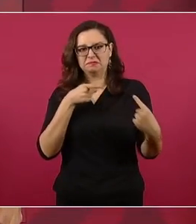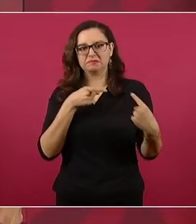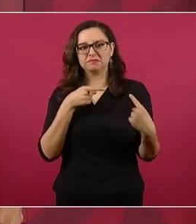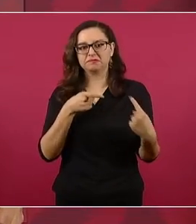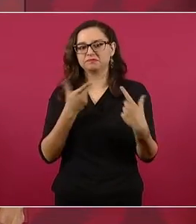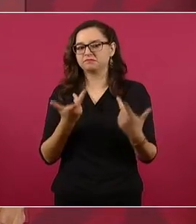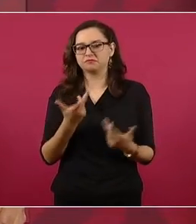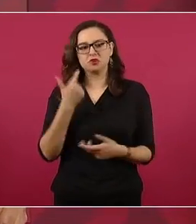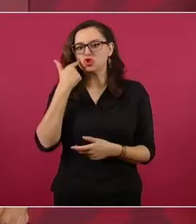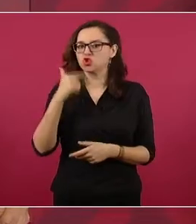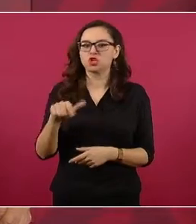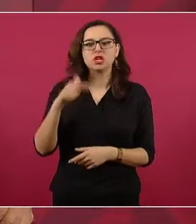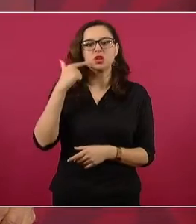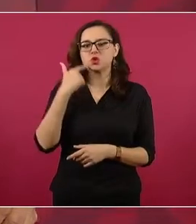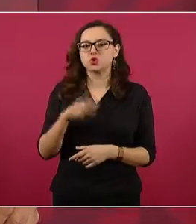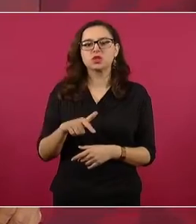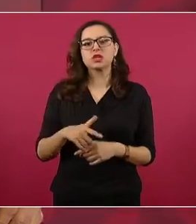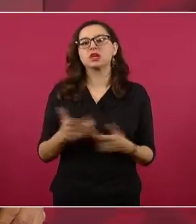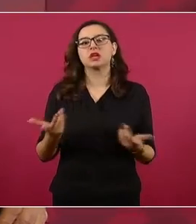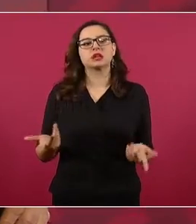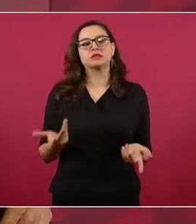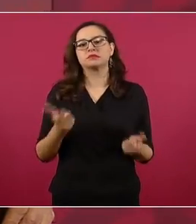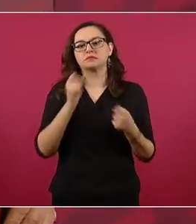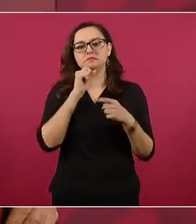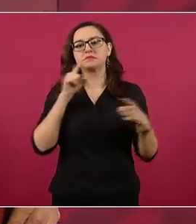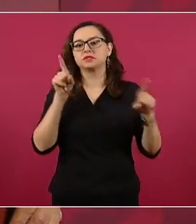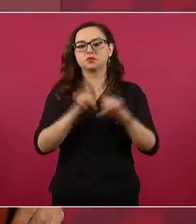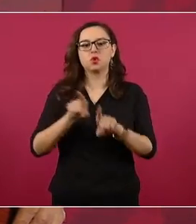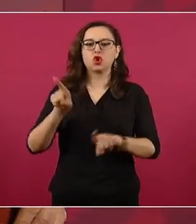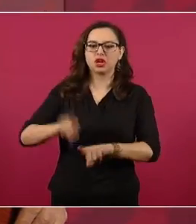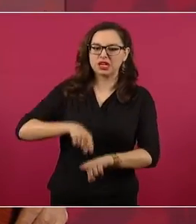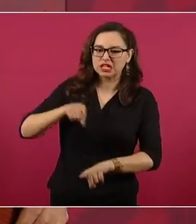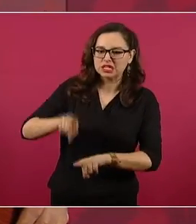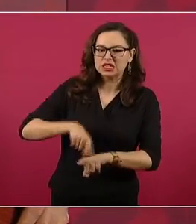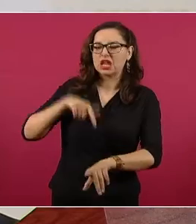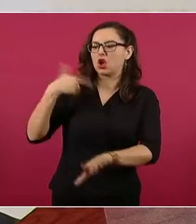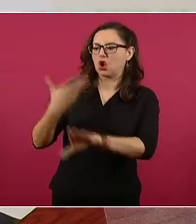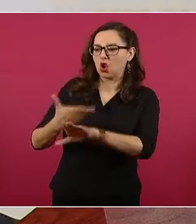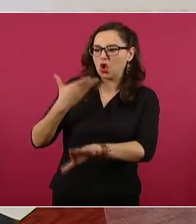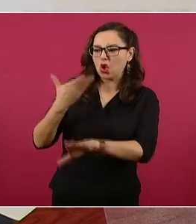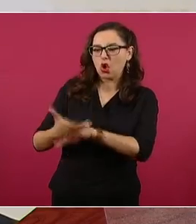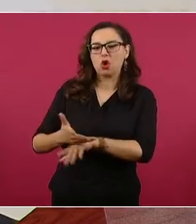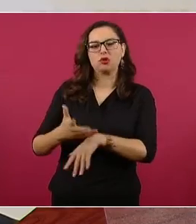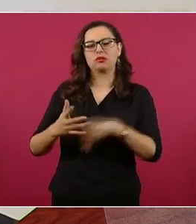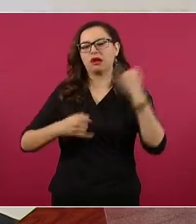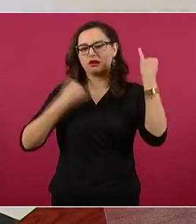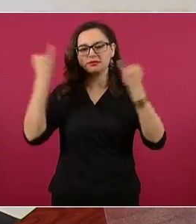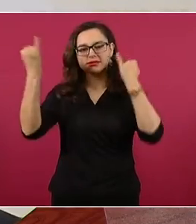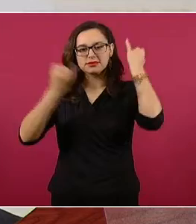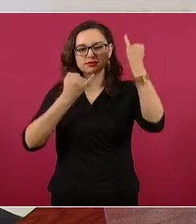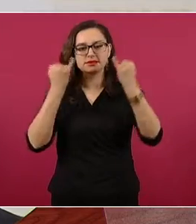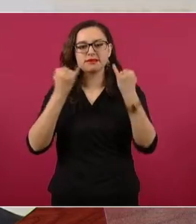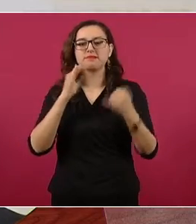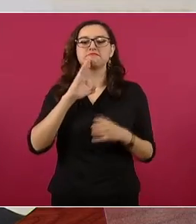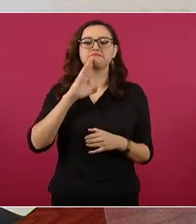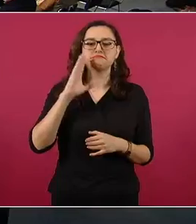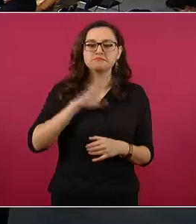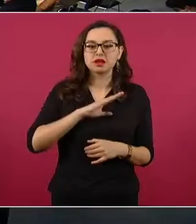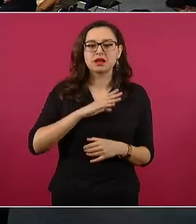de la Comisión Federal de Electricidad, críticas, ¿no?, de que era una carga